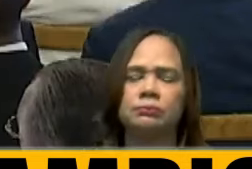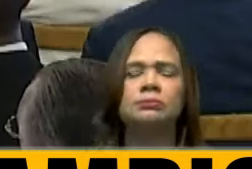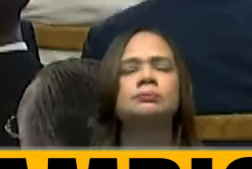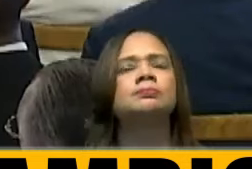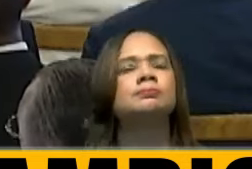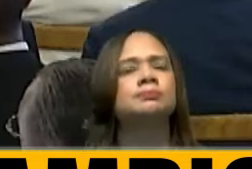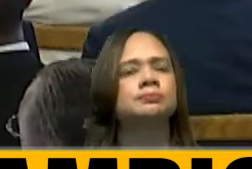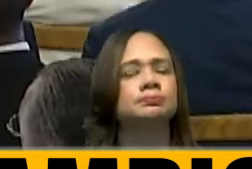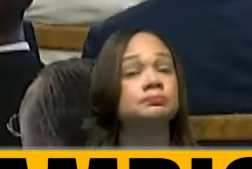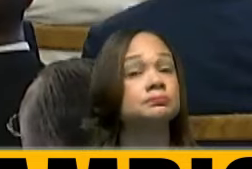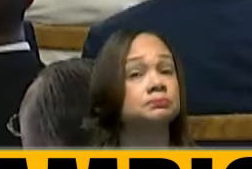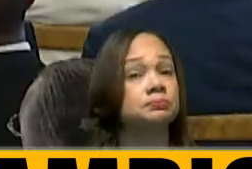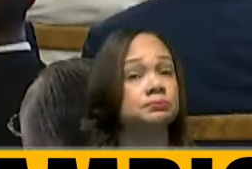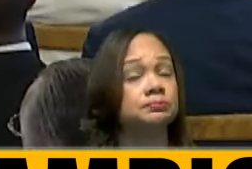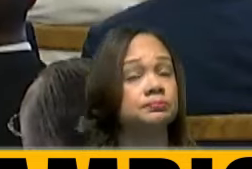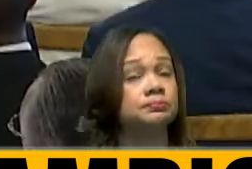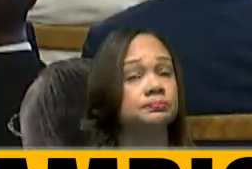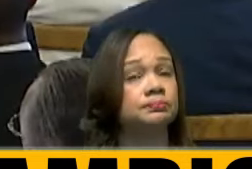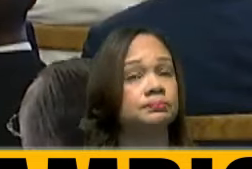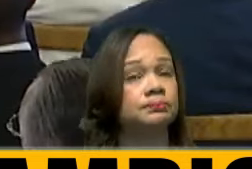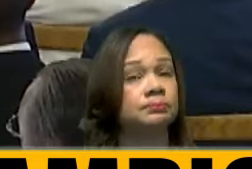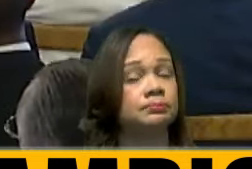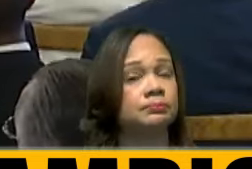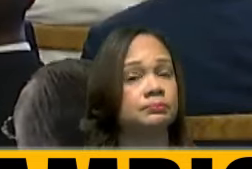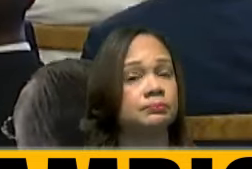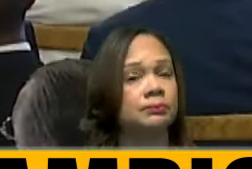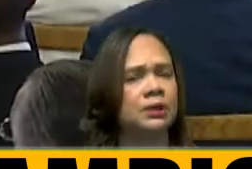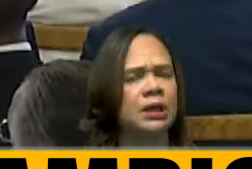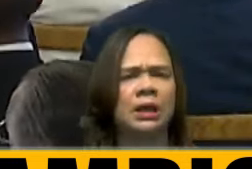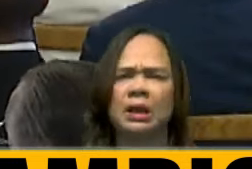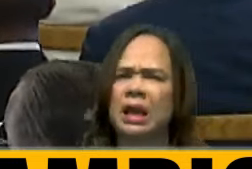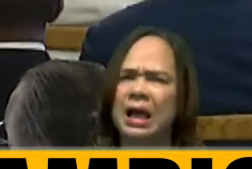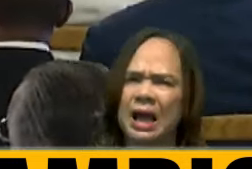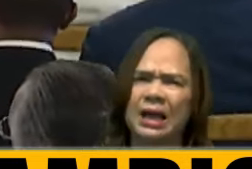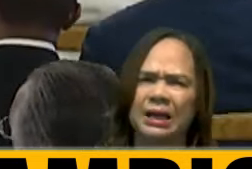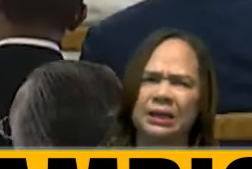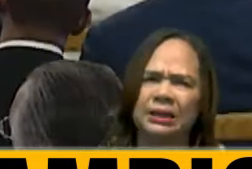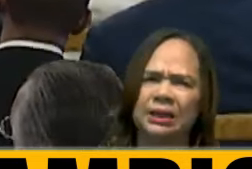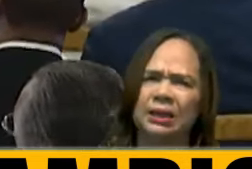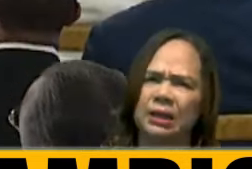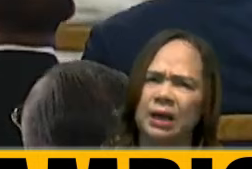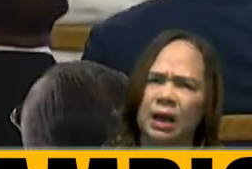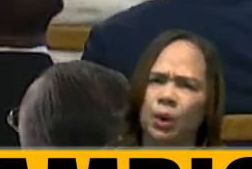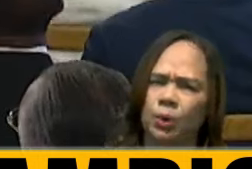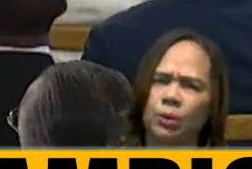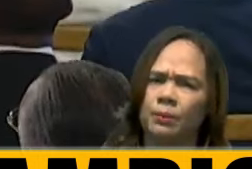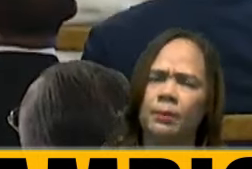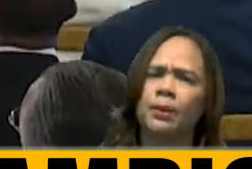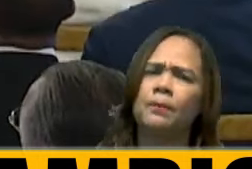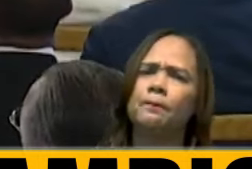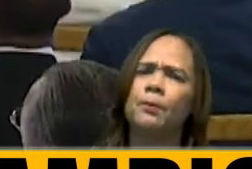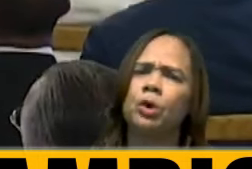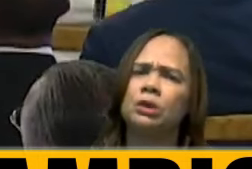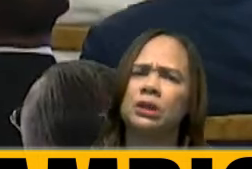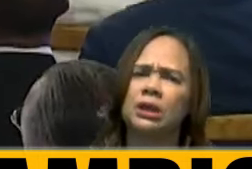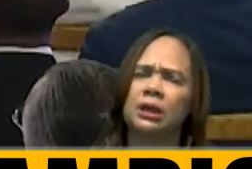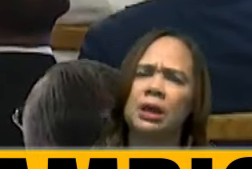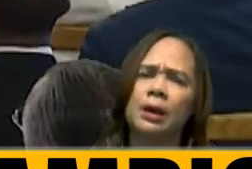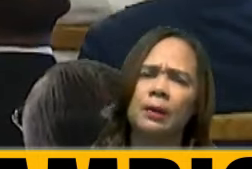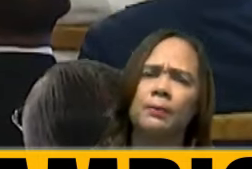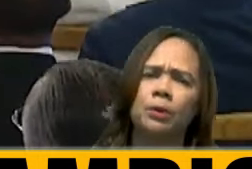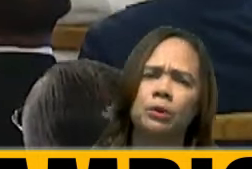instancias continuamos la caja de ahorros para obreros y Monte de edad queda eliminado o